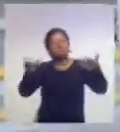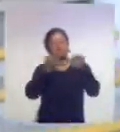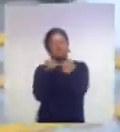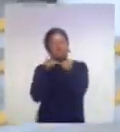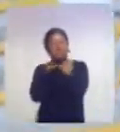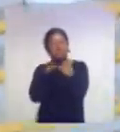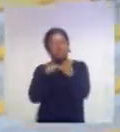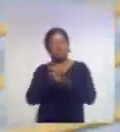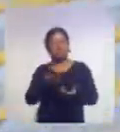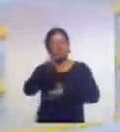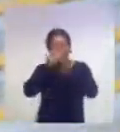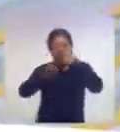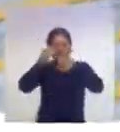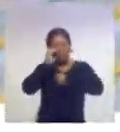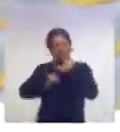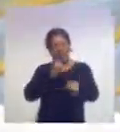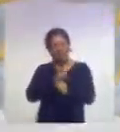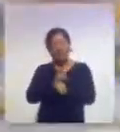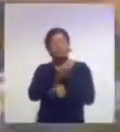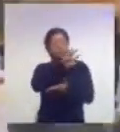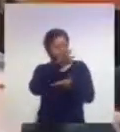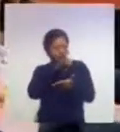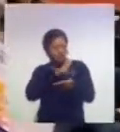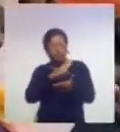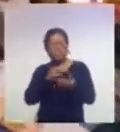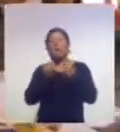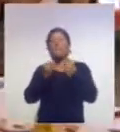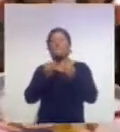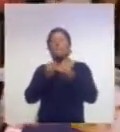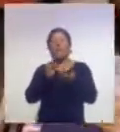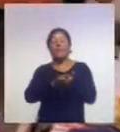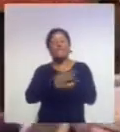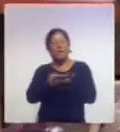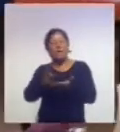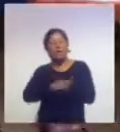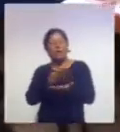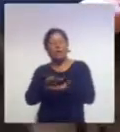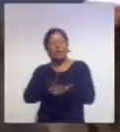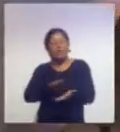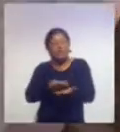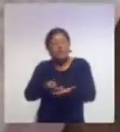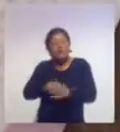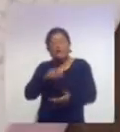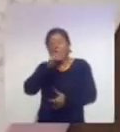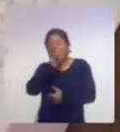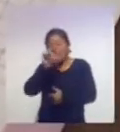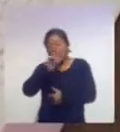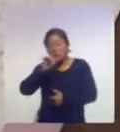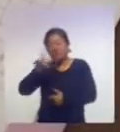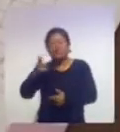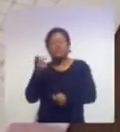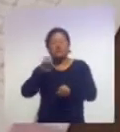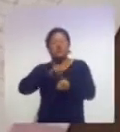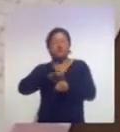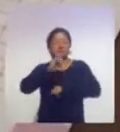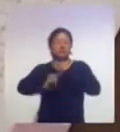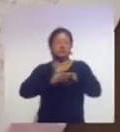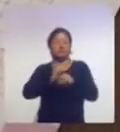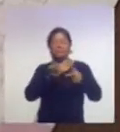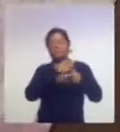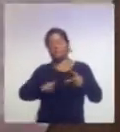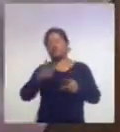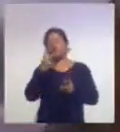de aprendizaje. La alfabetización y multilingüismo es la temática de la conmemoración por el Día Internacional de la Alfabetización